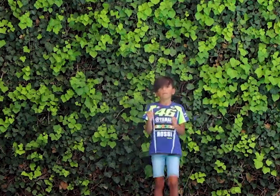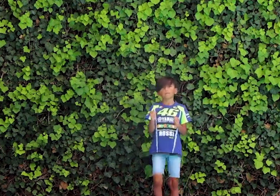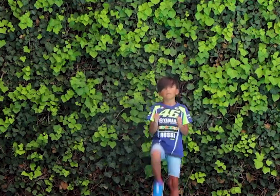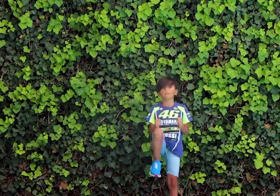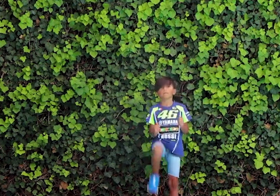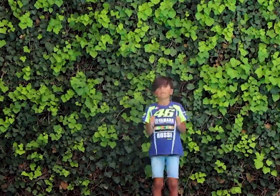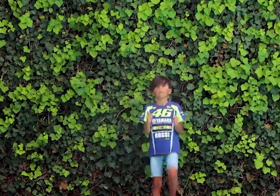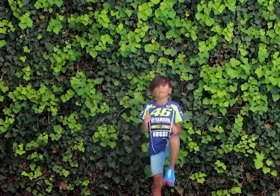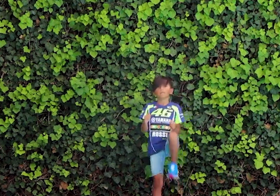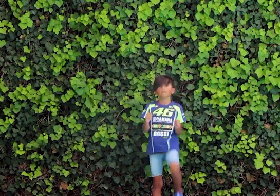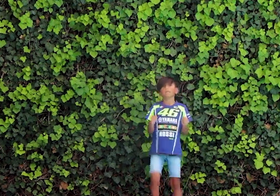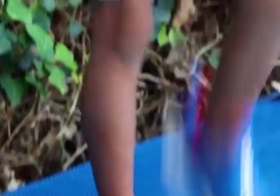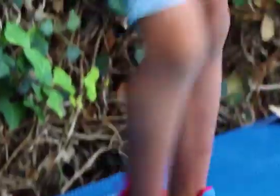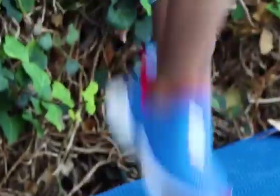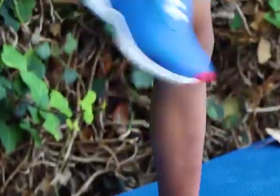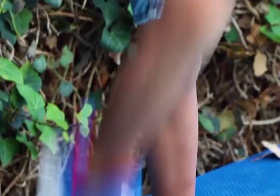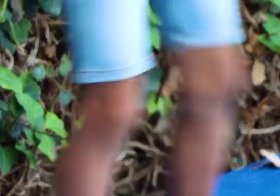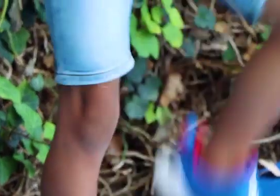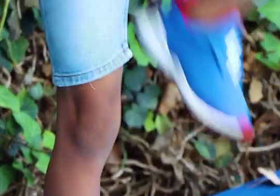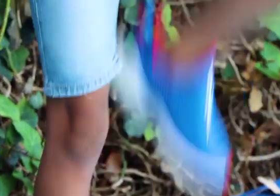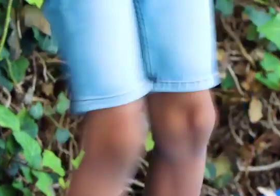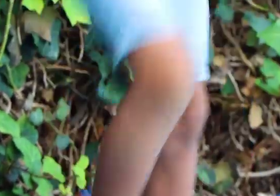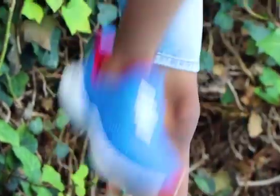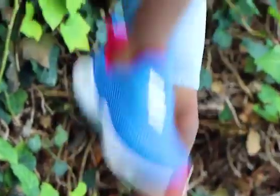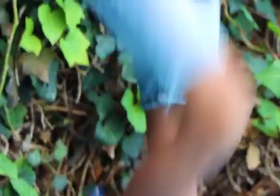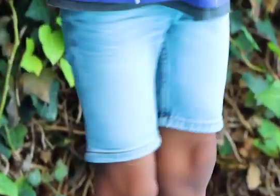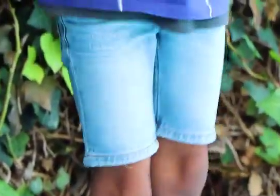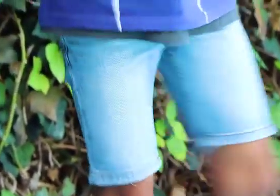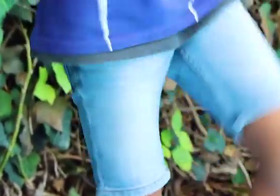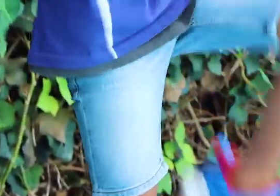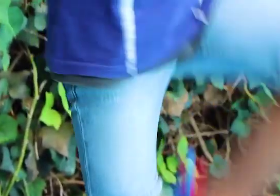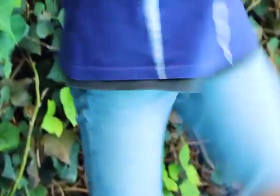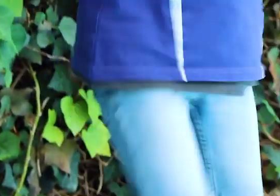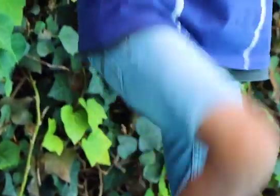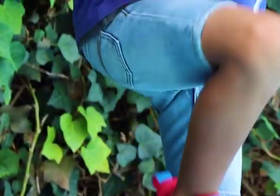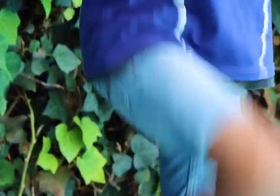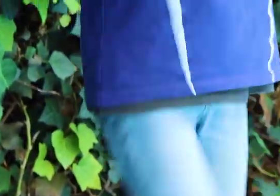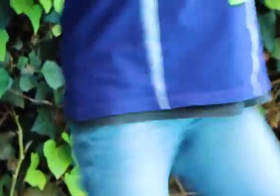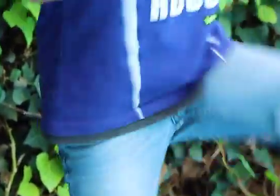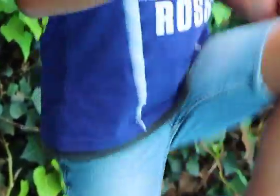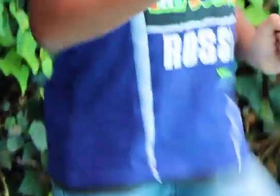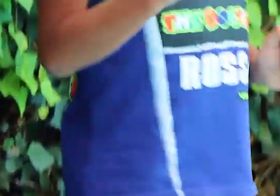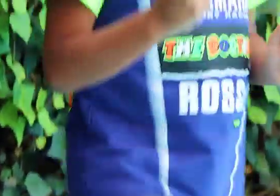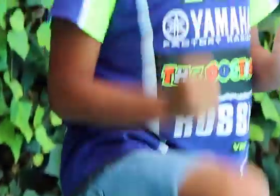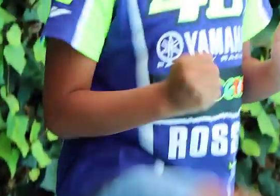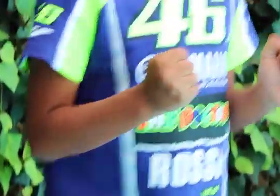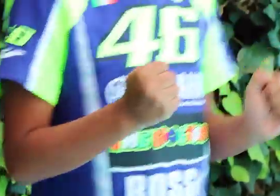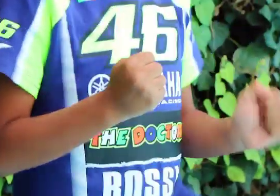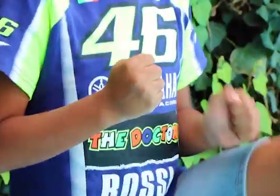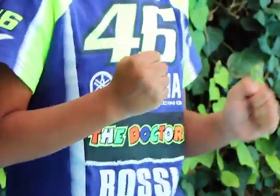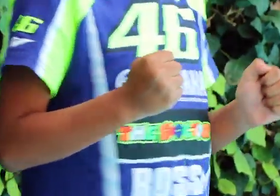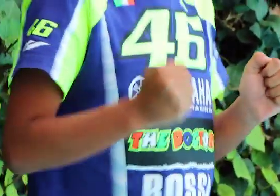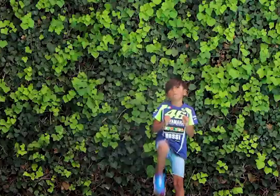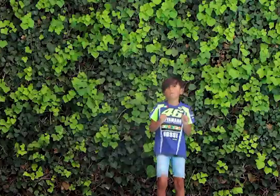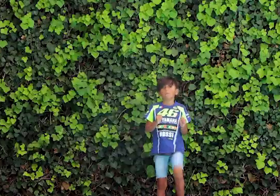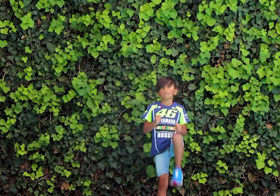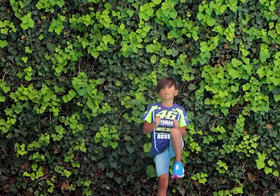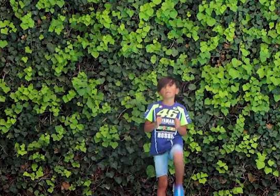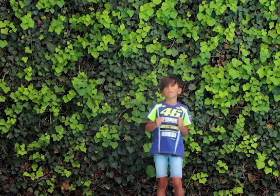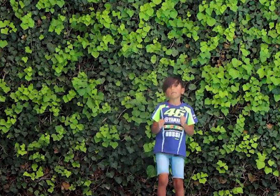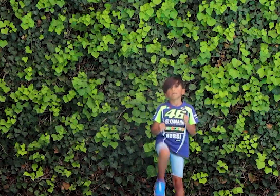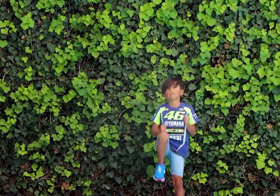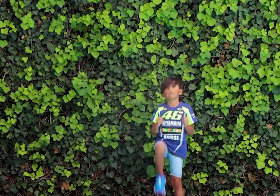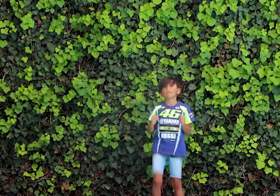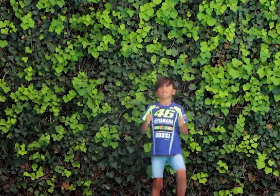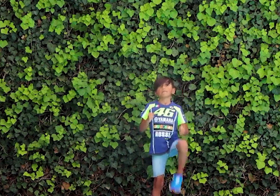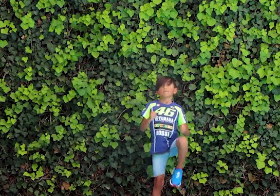controlen su movimiento, muy bien, respira, arriba rodillas, arriba, que la